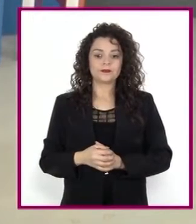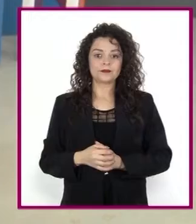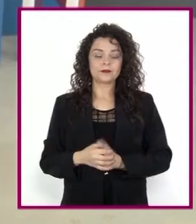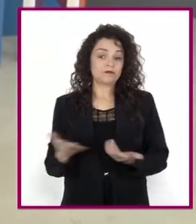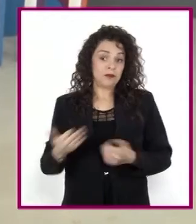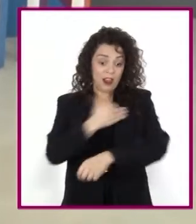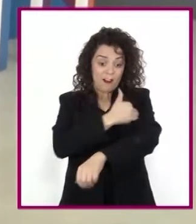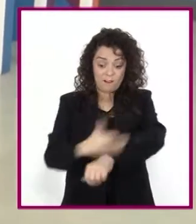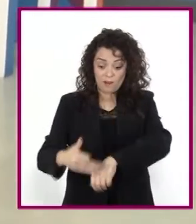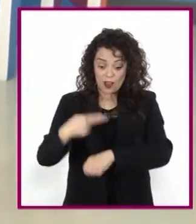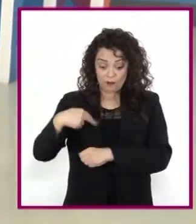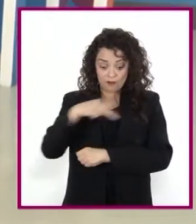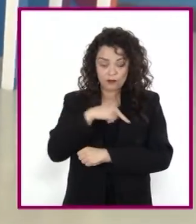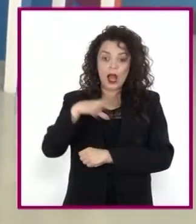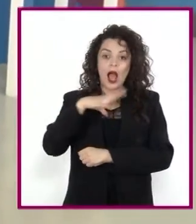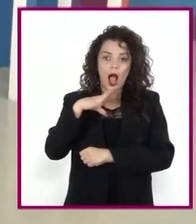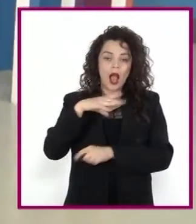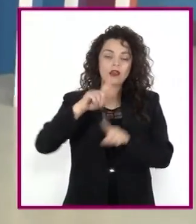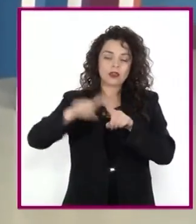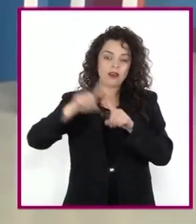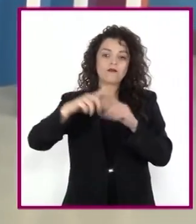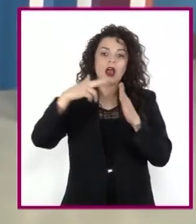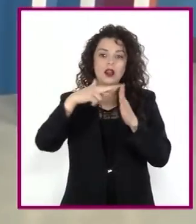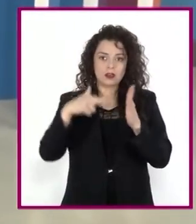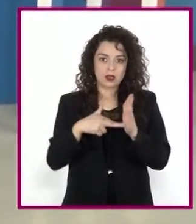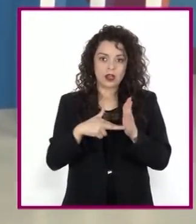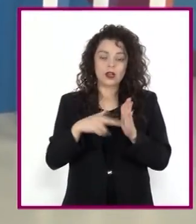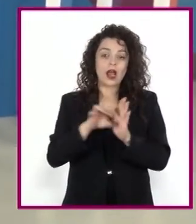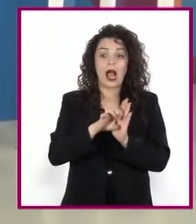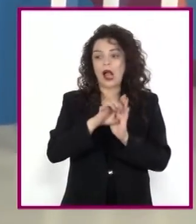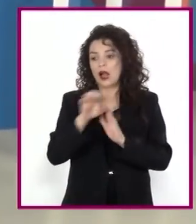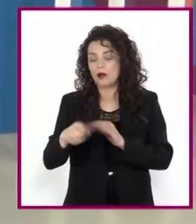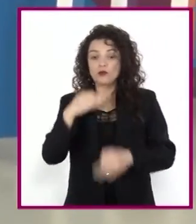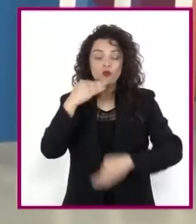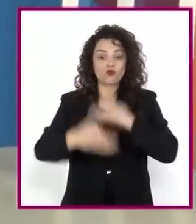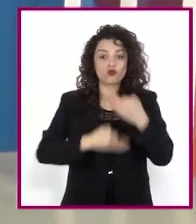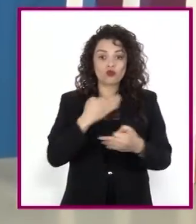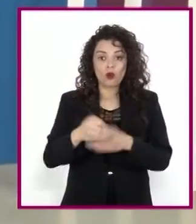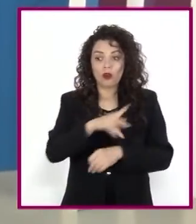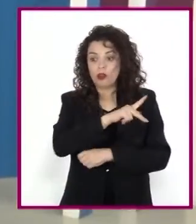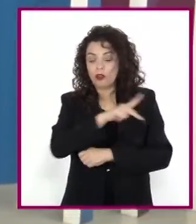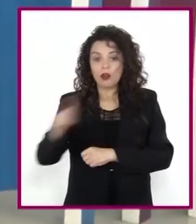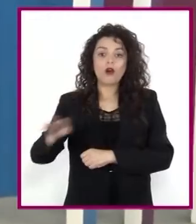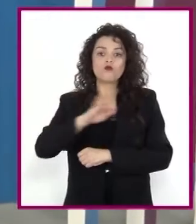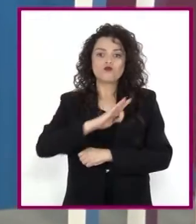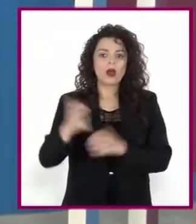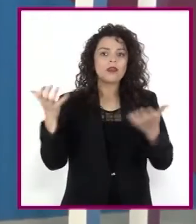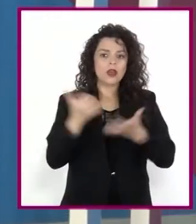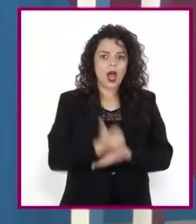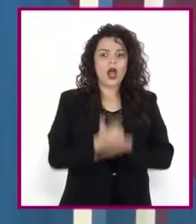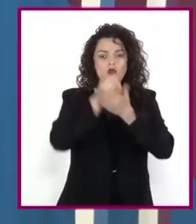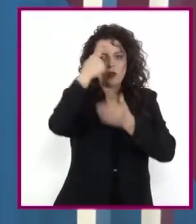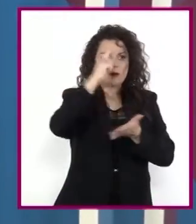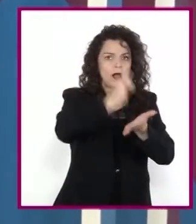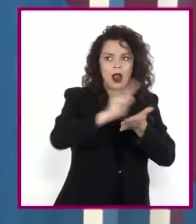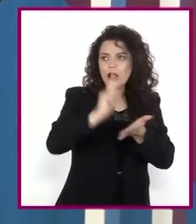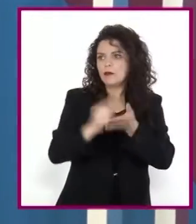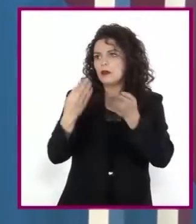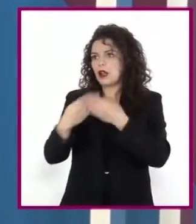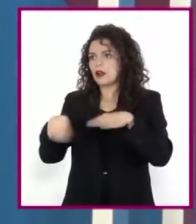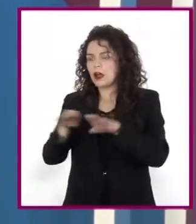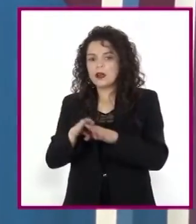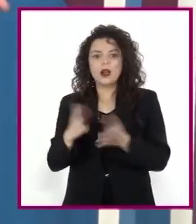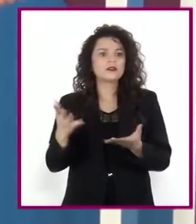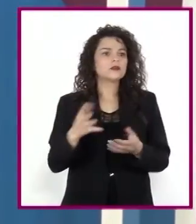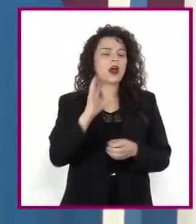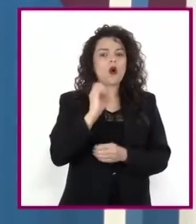nuestra familia existen reglas, tales como que todas y todos colaboren en los quehaceres de la casa, o que no se podrá